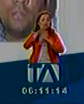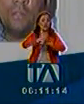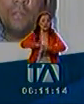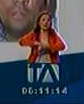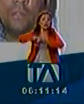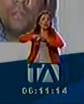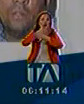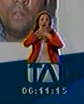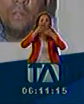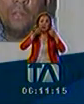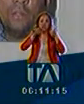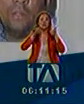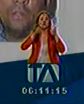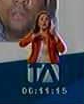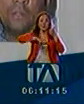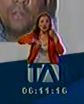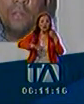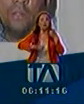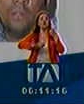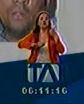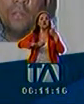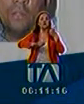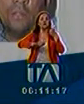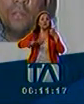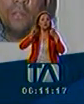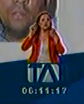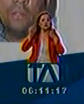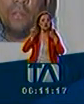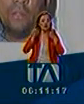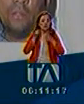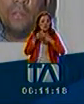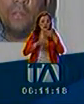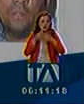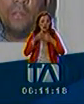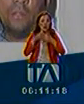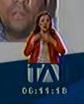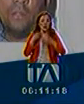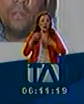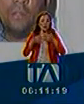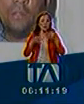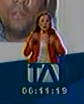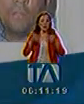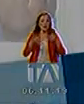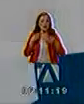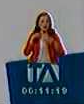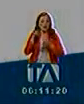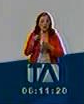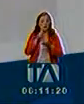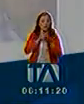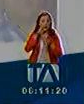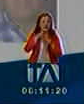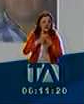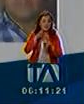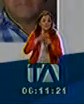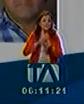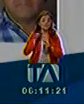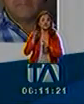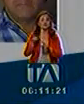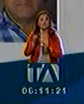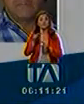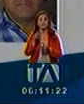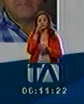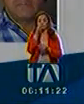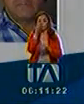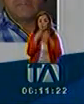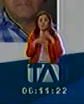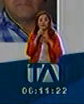por estafa, robo. Además, contaba con 4 procesos abiertos por alimentos. Y Tony Mauricio Pareja